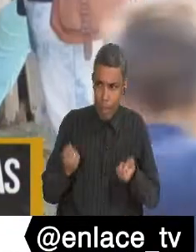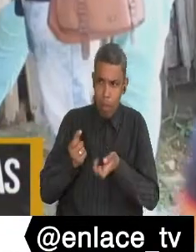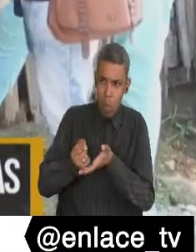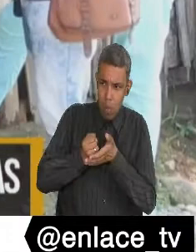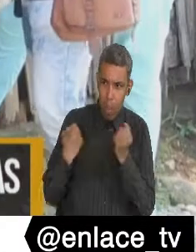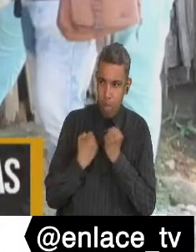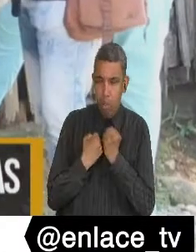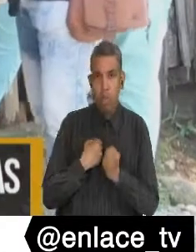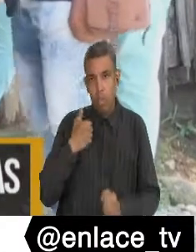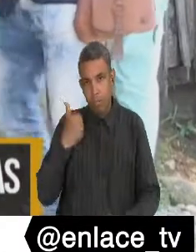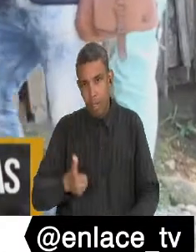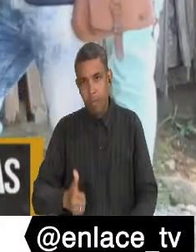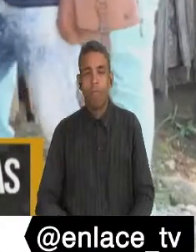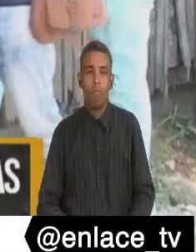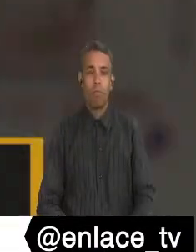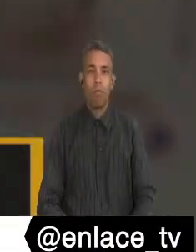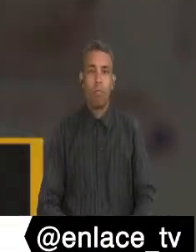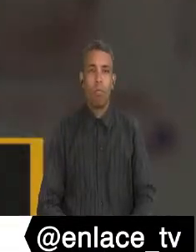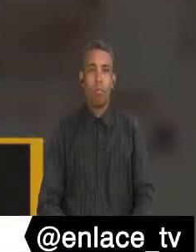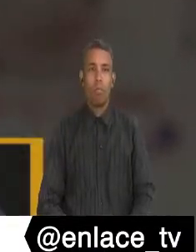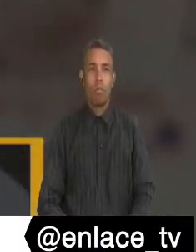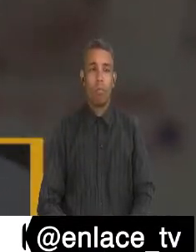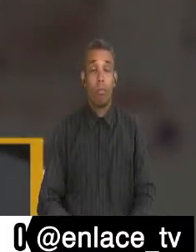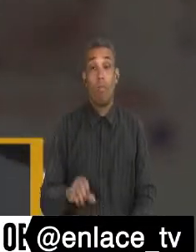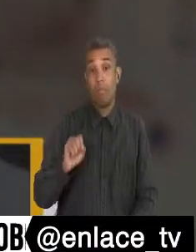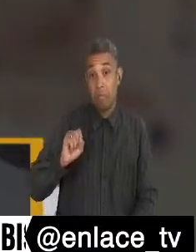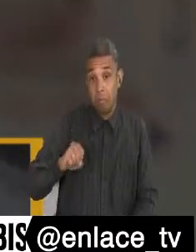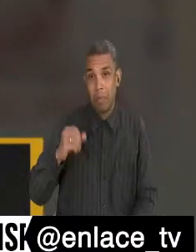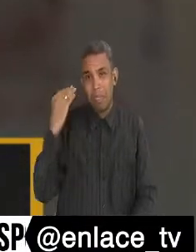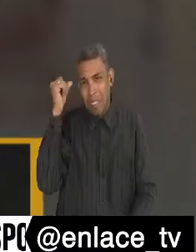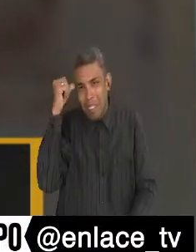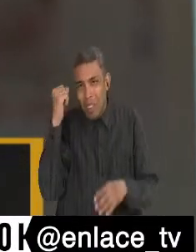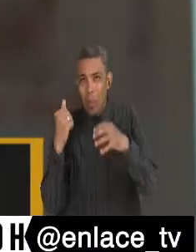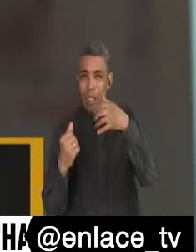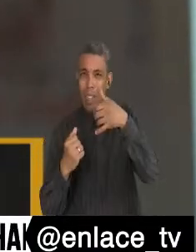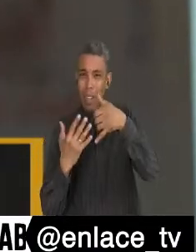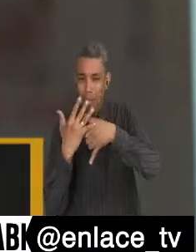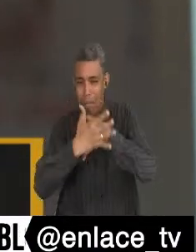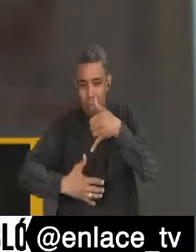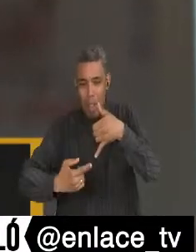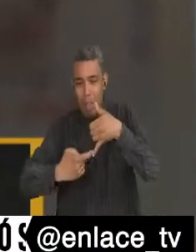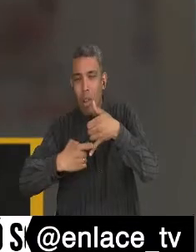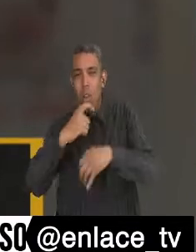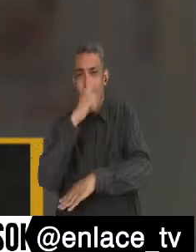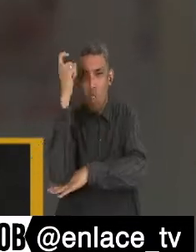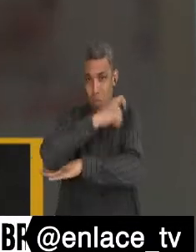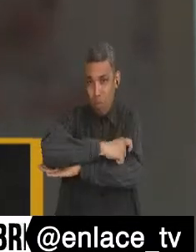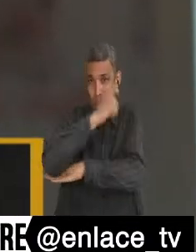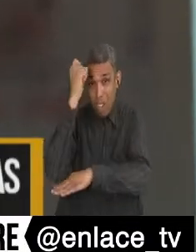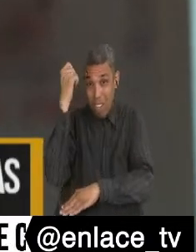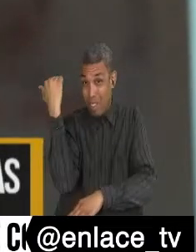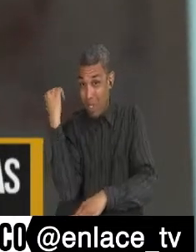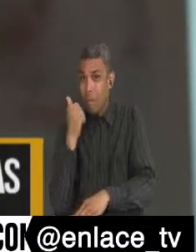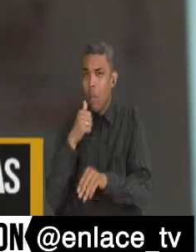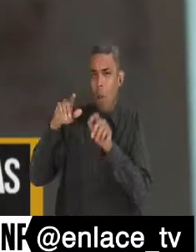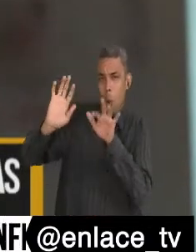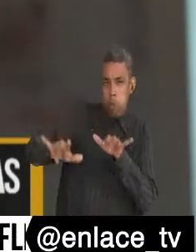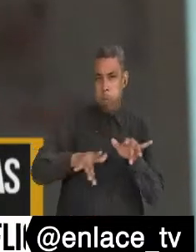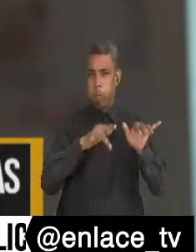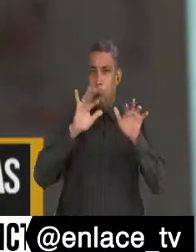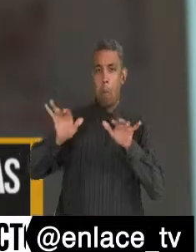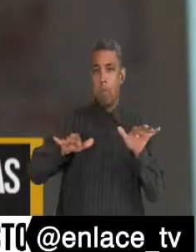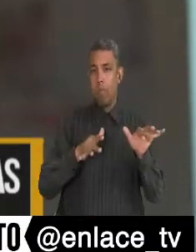una inundación. Sí, muchas veces han sucedido, por lo menos lo que sucedió en Moco hace, es algo que nos va a ayudar mucho,